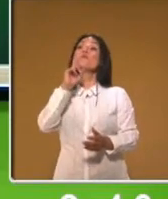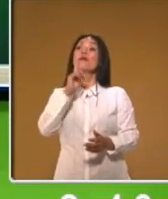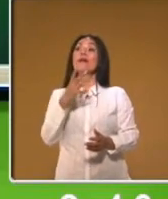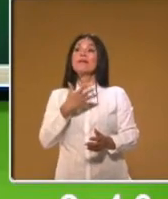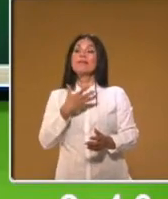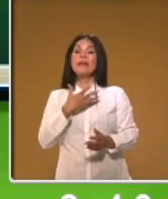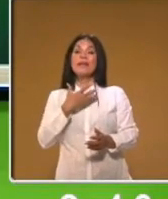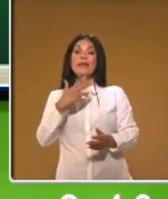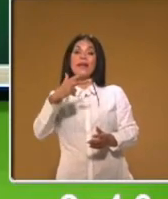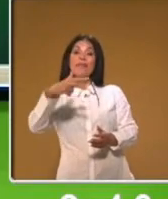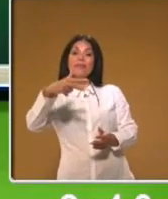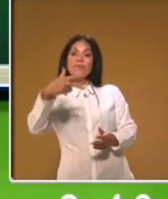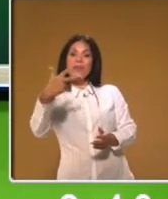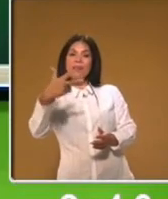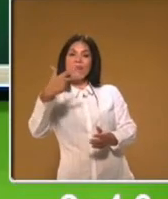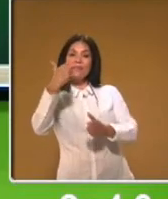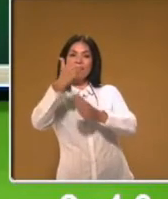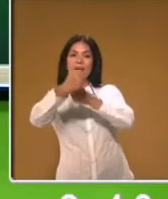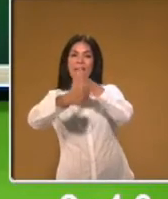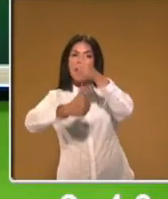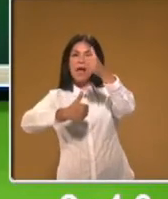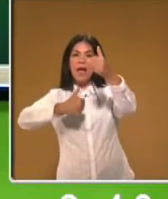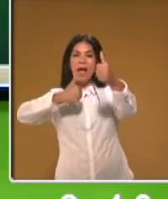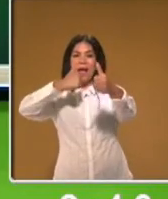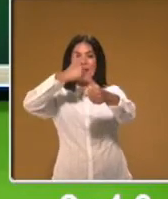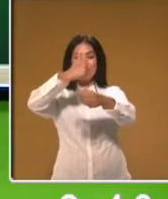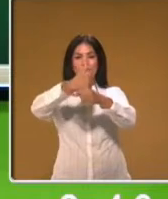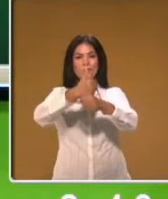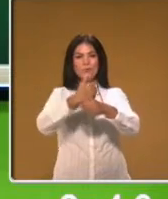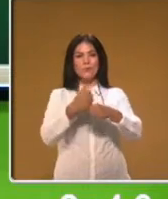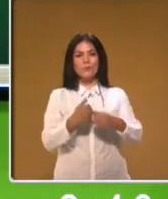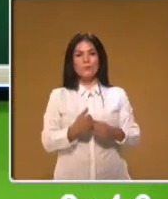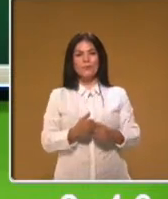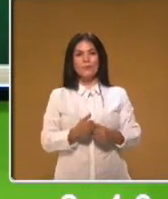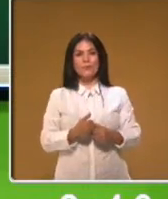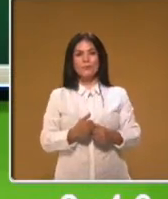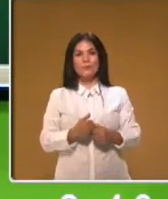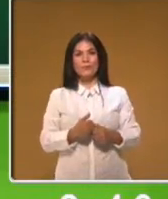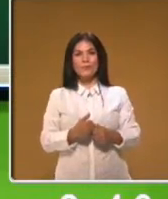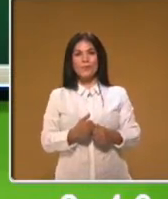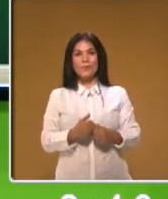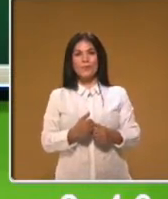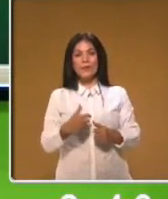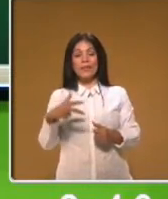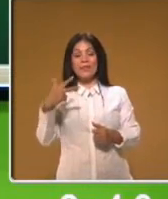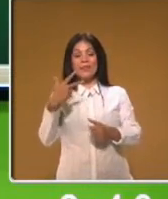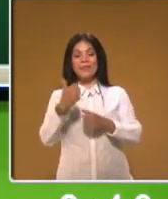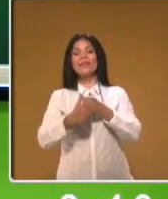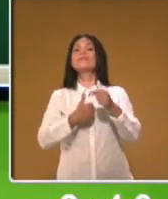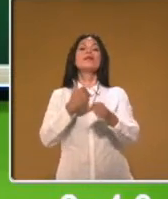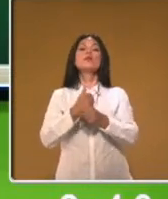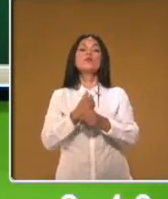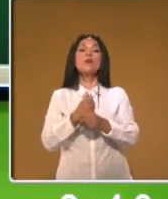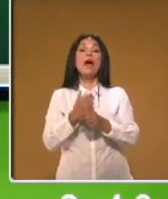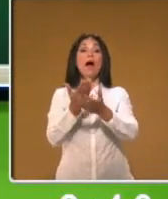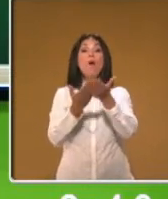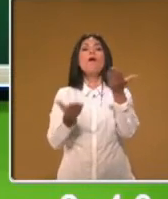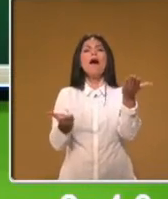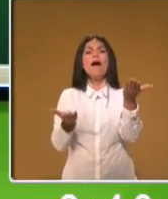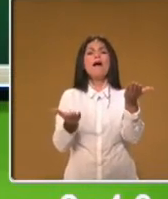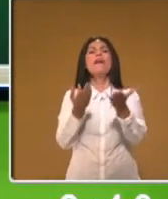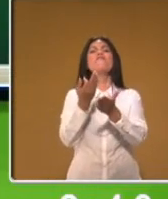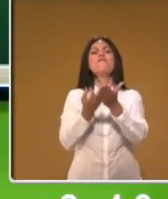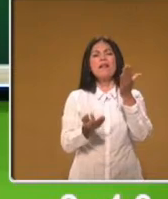sacar el siguiente dato. ¿Por qué razón? Porque yo ya sé cuántos años tiene la hija. ¿Qué voy a hacer nada más?